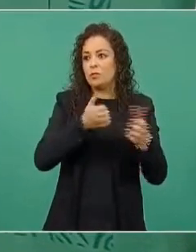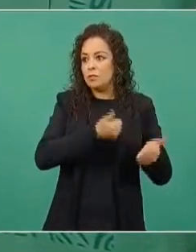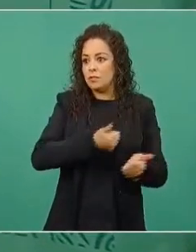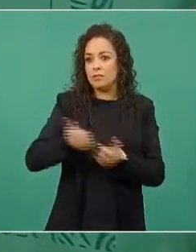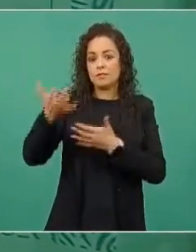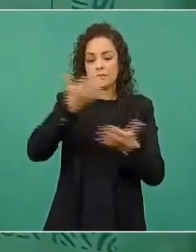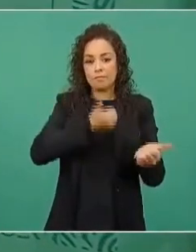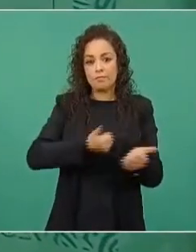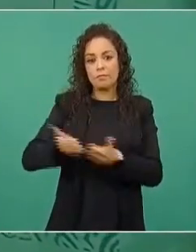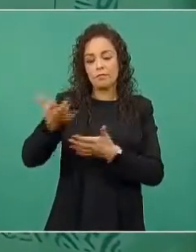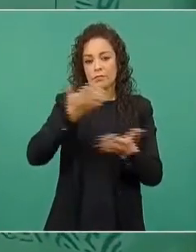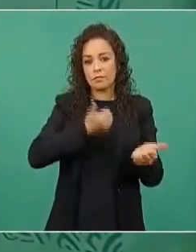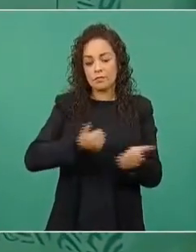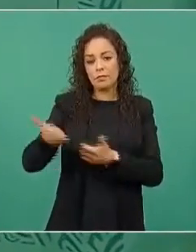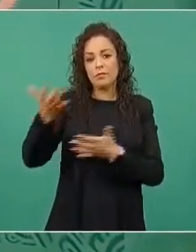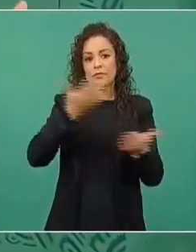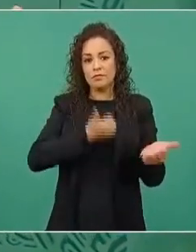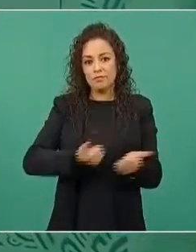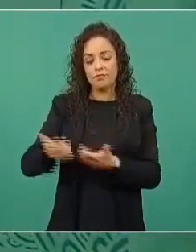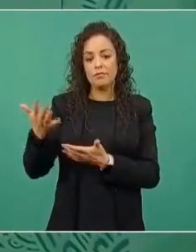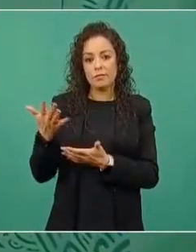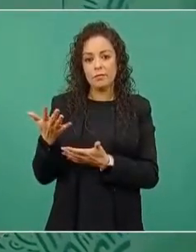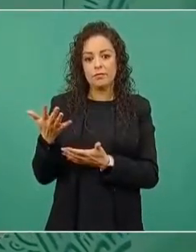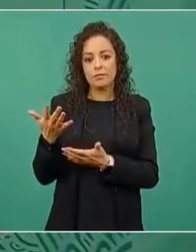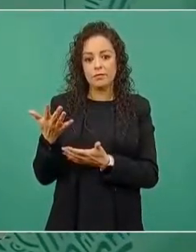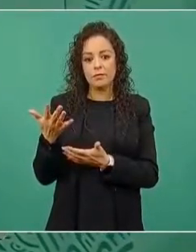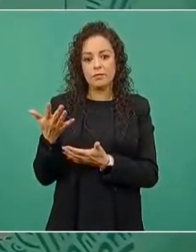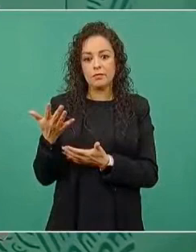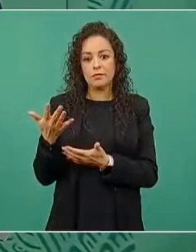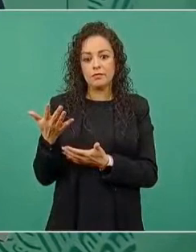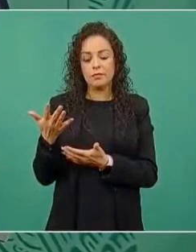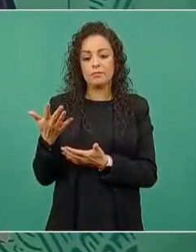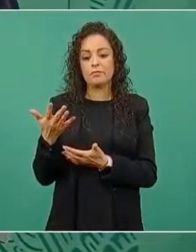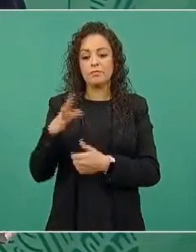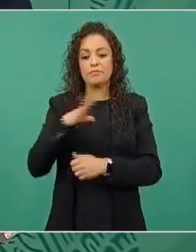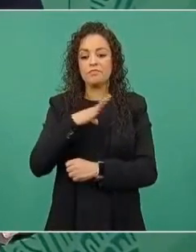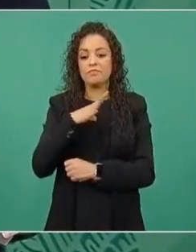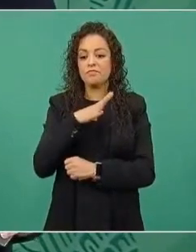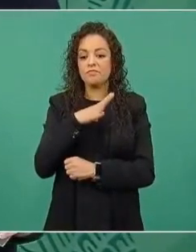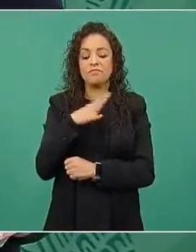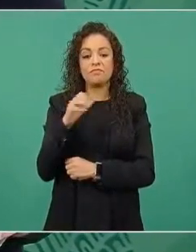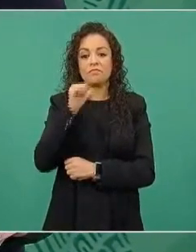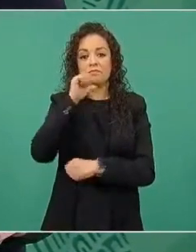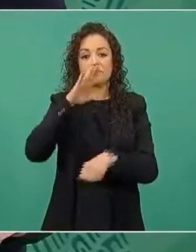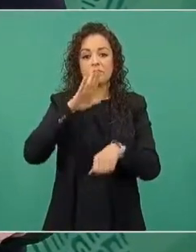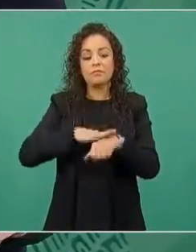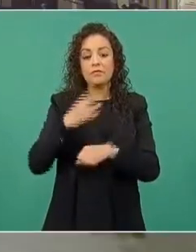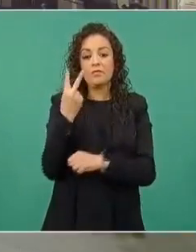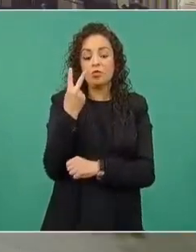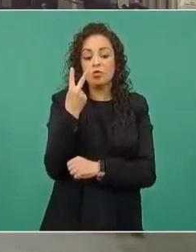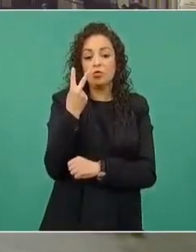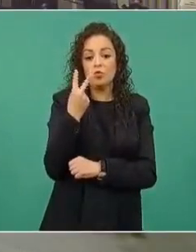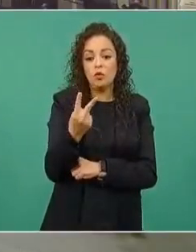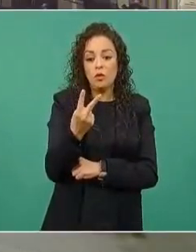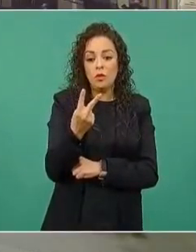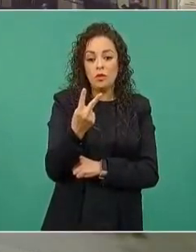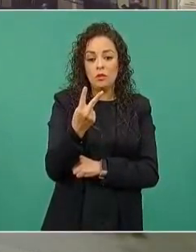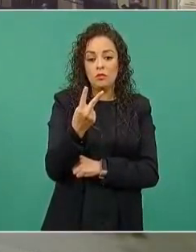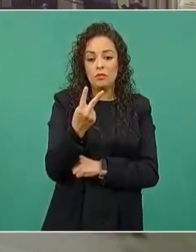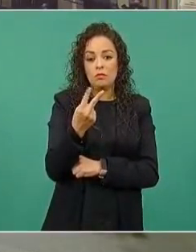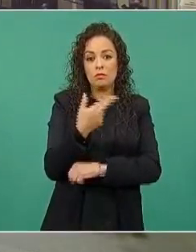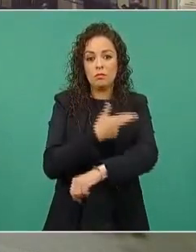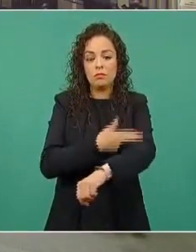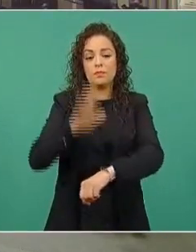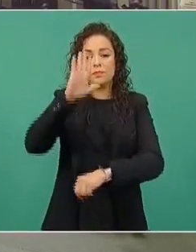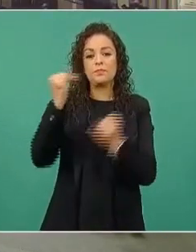los equipos y ya nada más teníamos 2 caminos. Es un poco como el tren